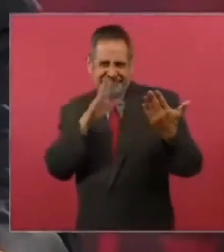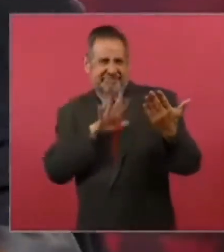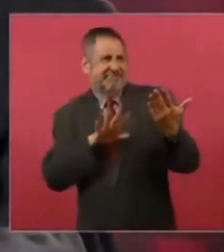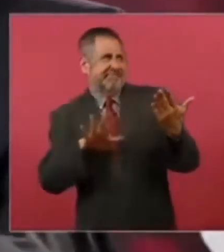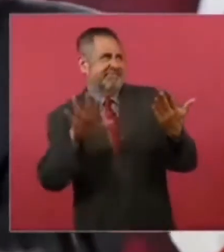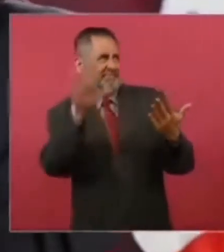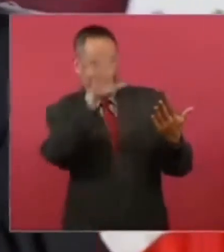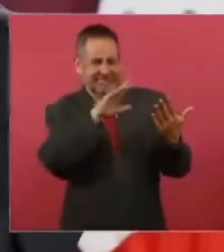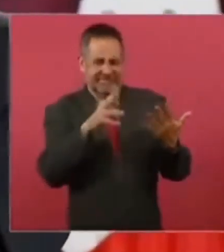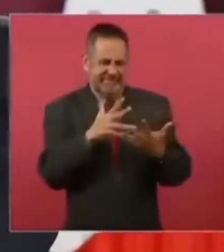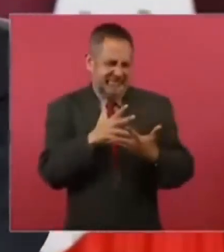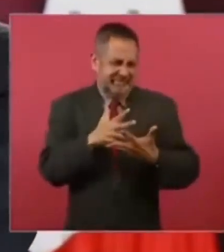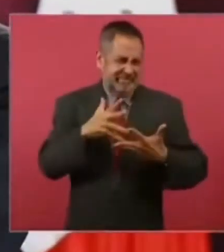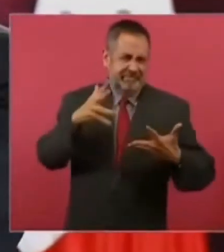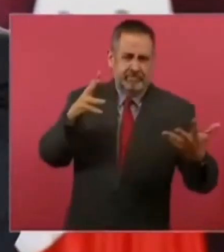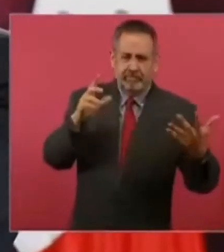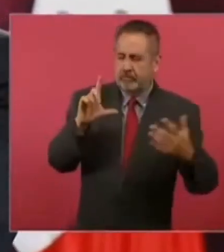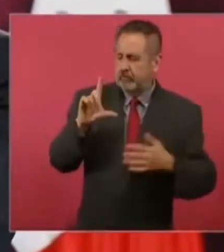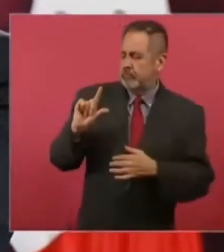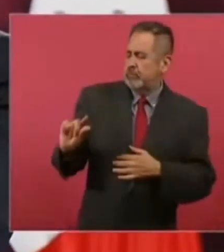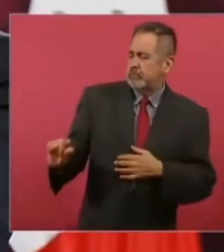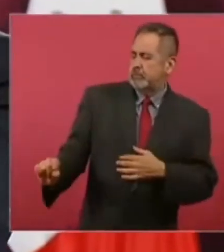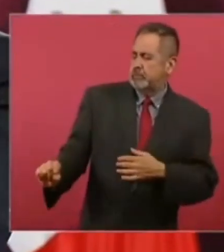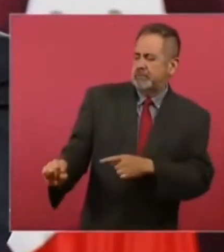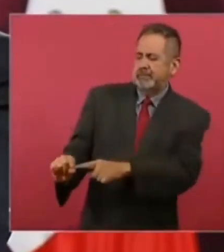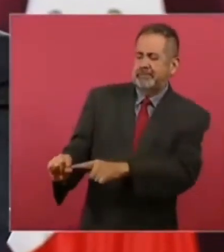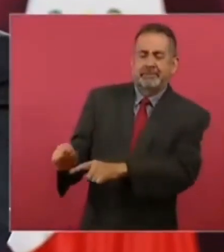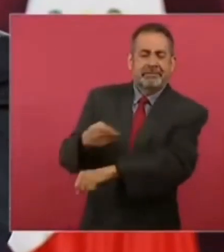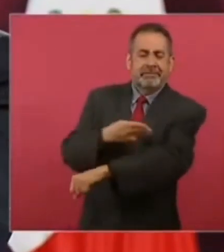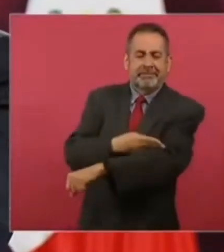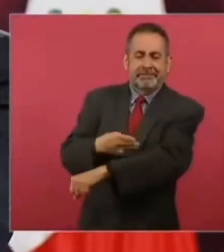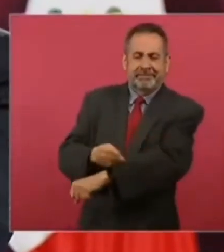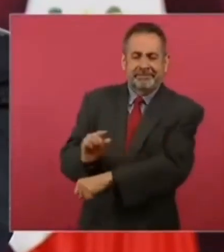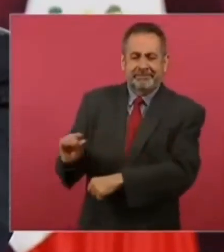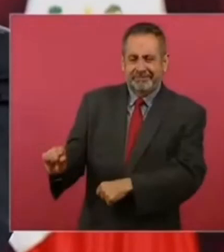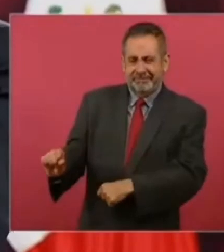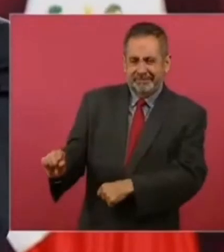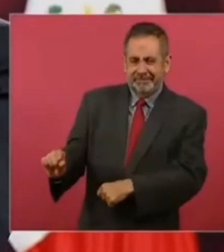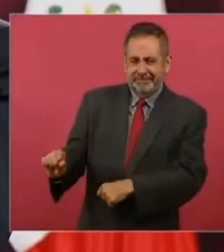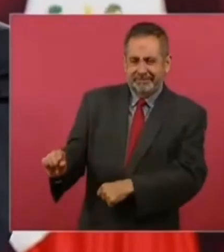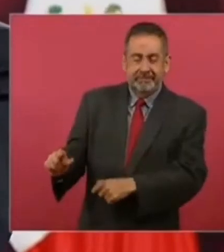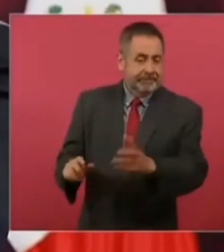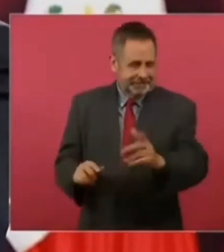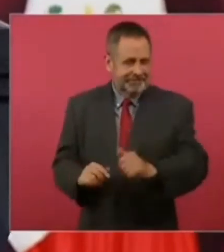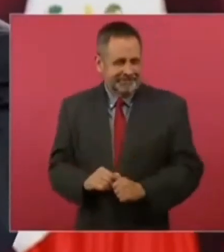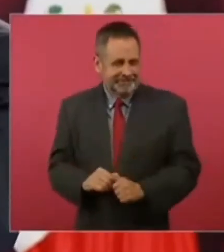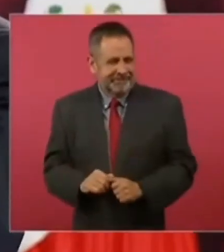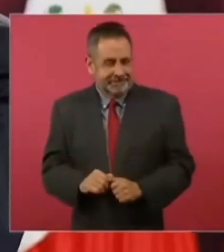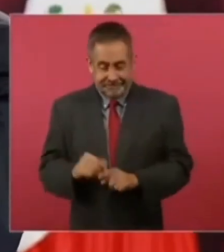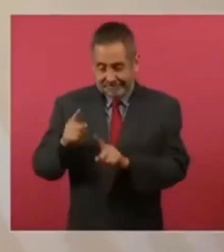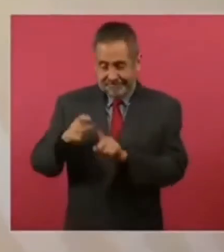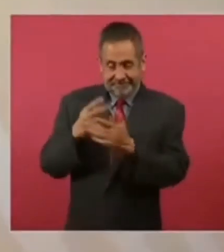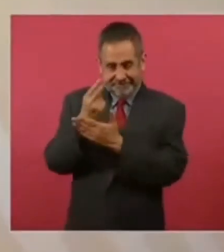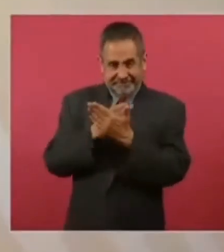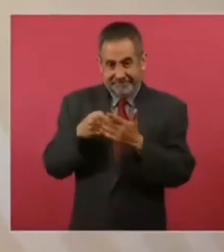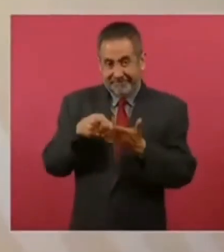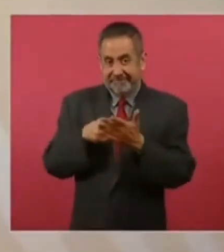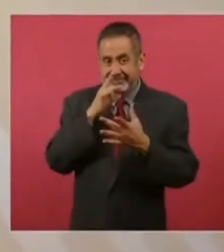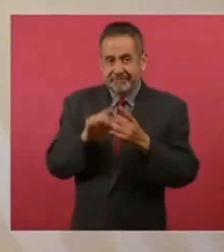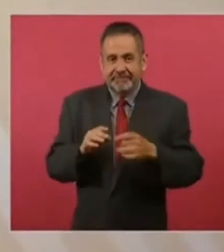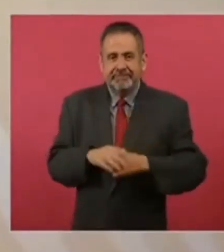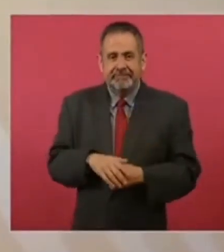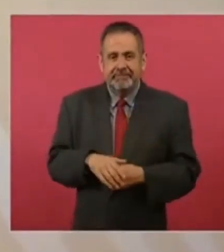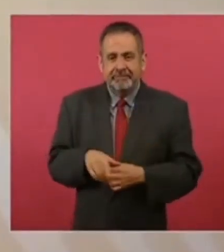y muy pequeño a Madero, y dice la caricatura,